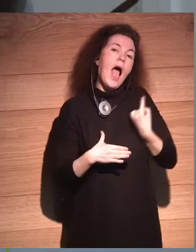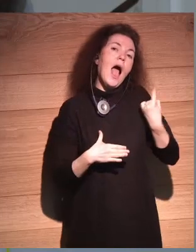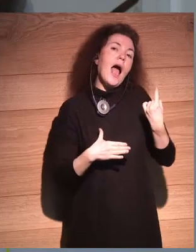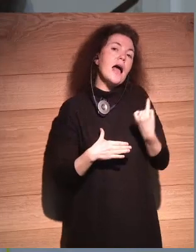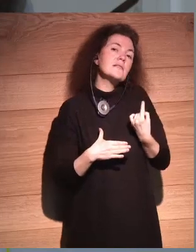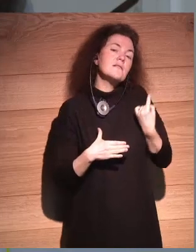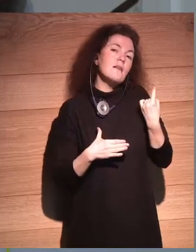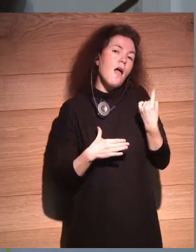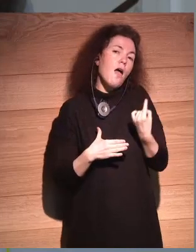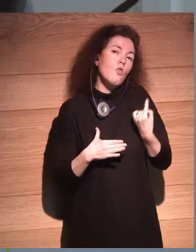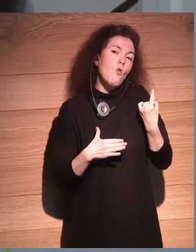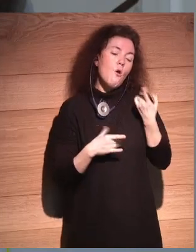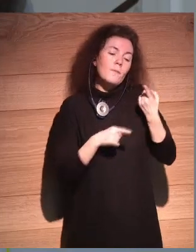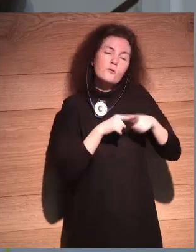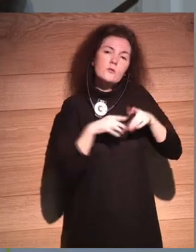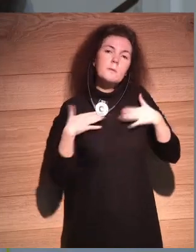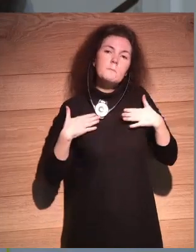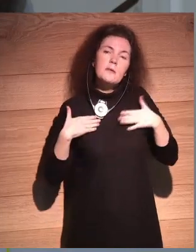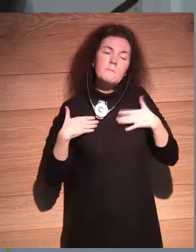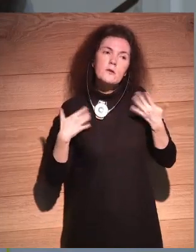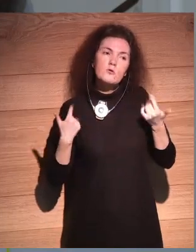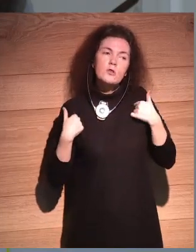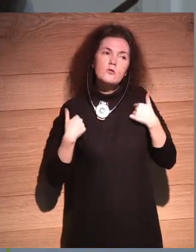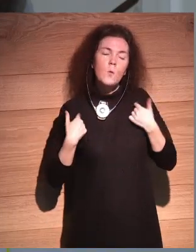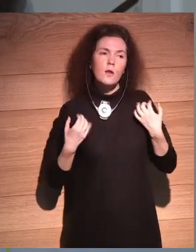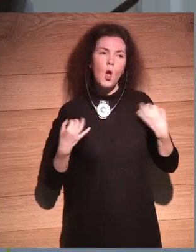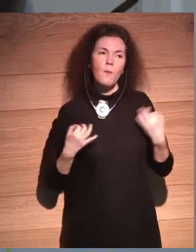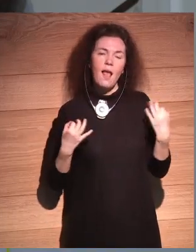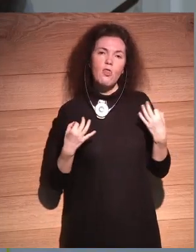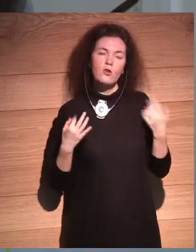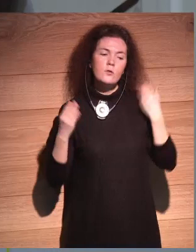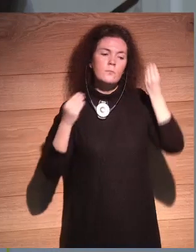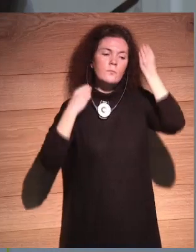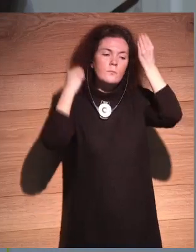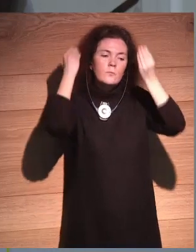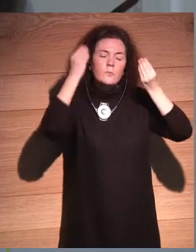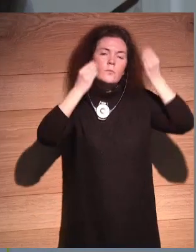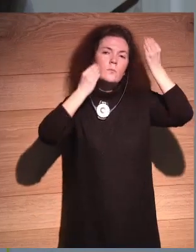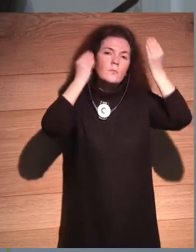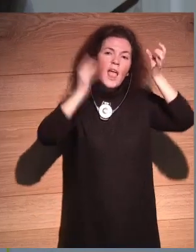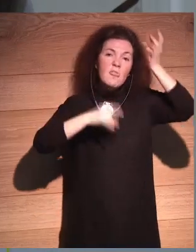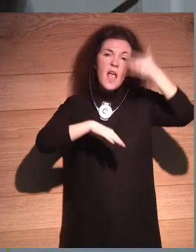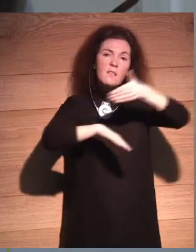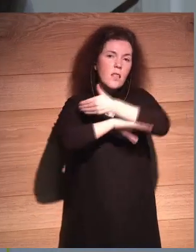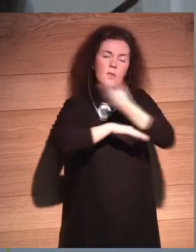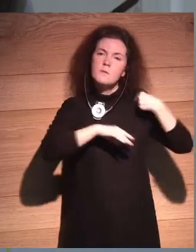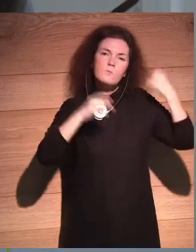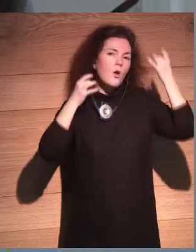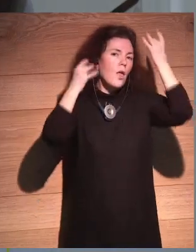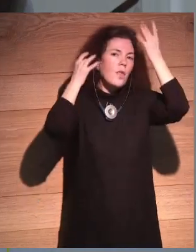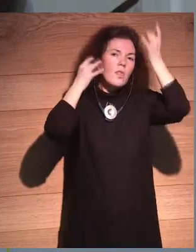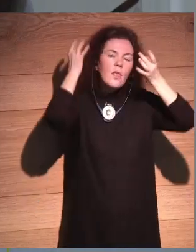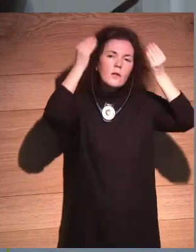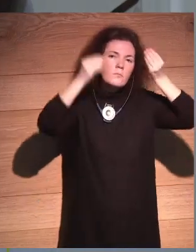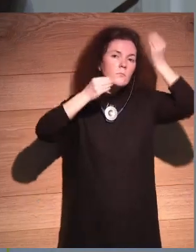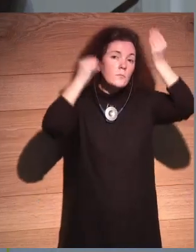y con mis cosas. Me vi obligado a seguir pensando en las ideas que ya me ocupaban antes. Y